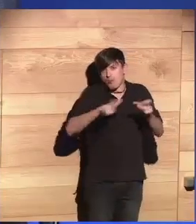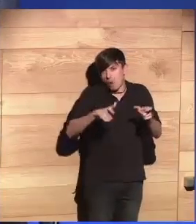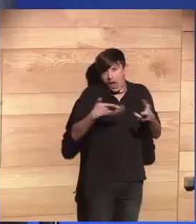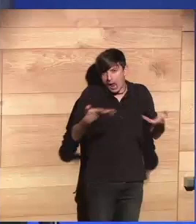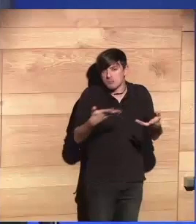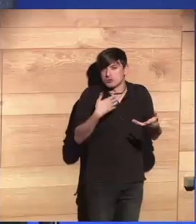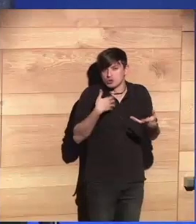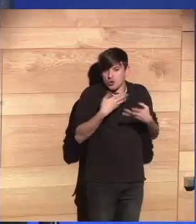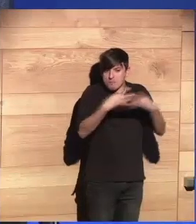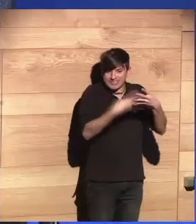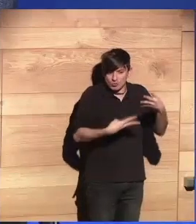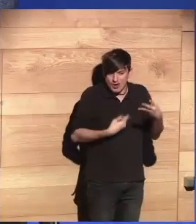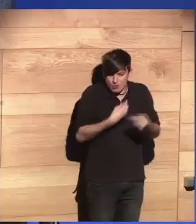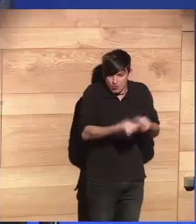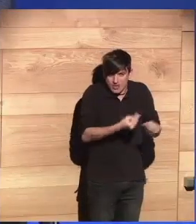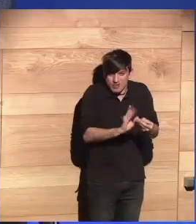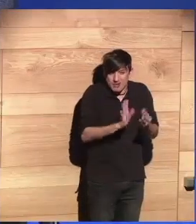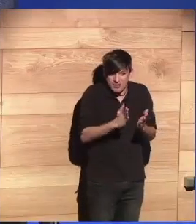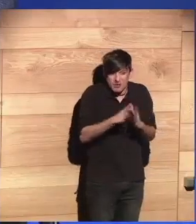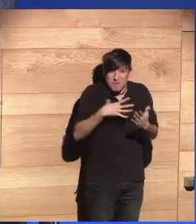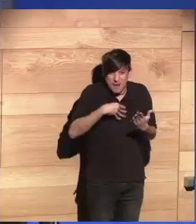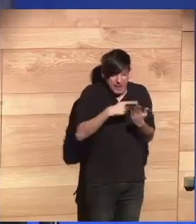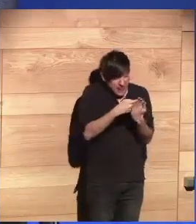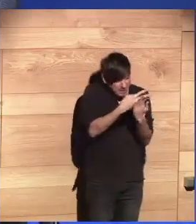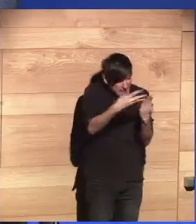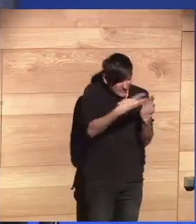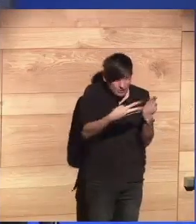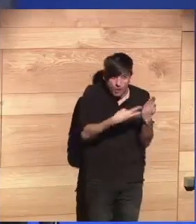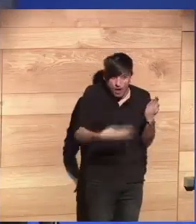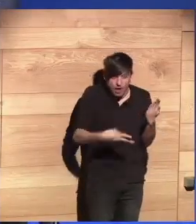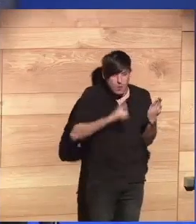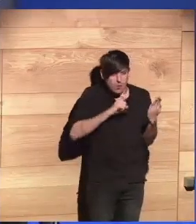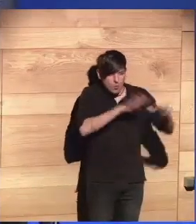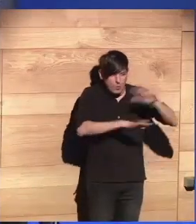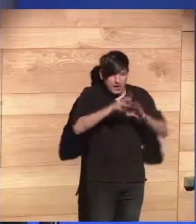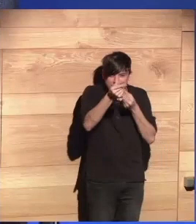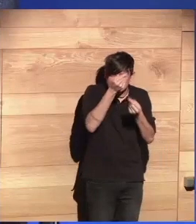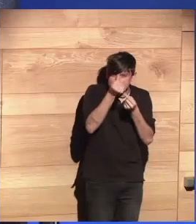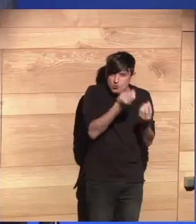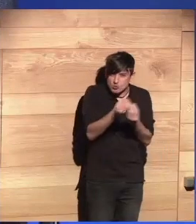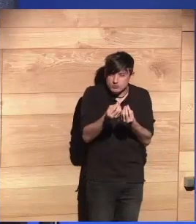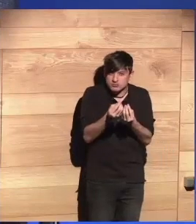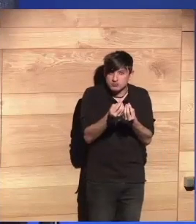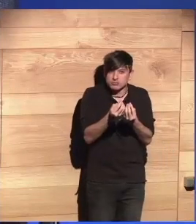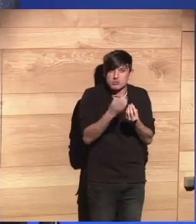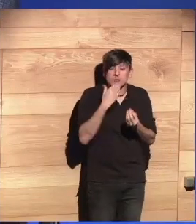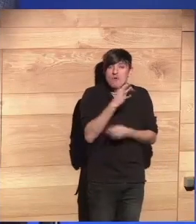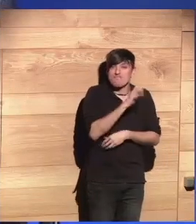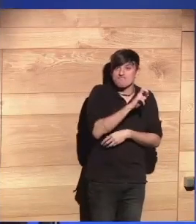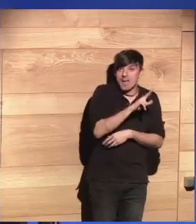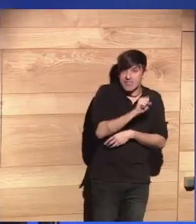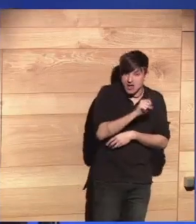Pero el hecho de que esté la partitura ahí, una partitura tan compleja, tan detallada, porque si había una cosa que era Falla,